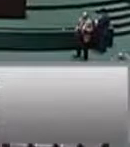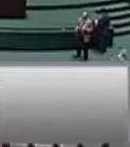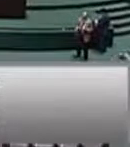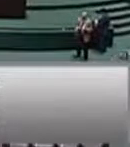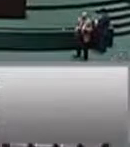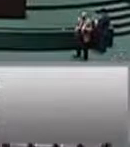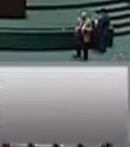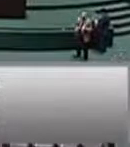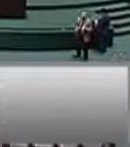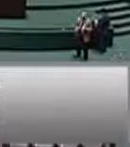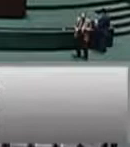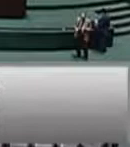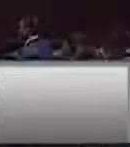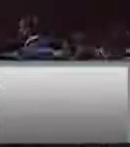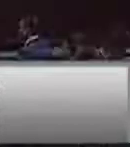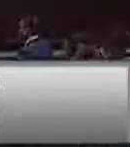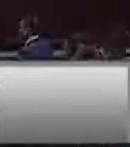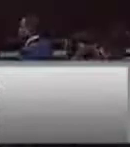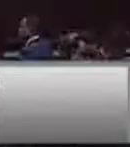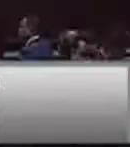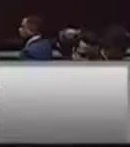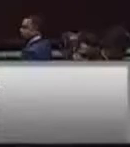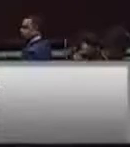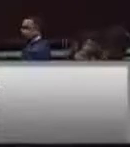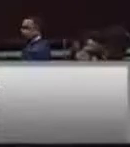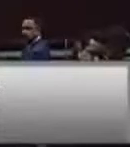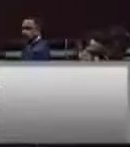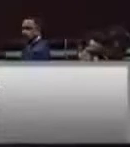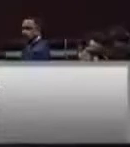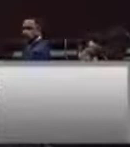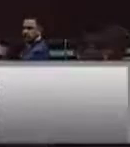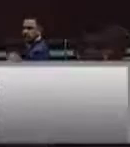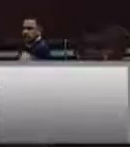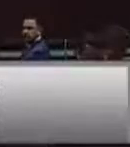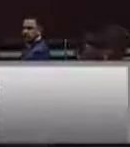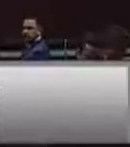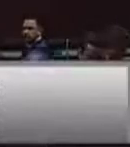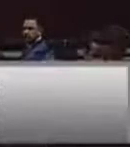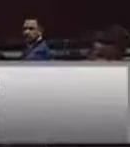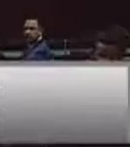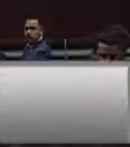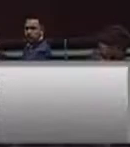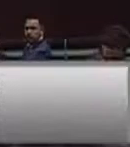artículo 9 bis de la Ley de Ciencia y Tecnología.